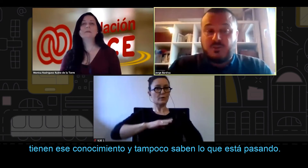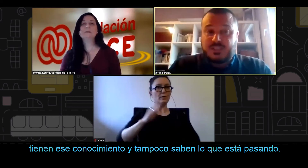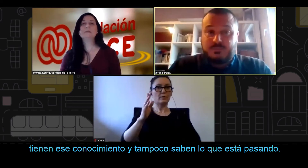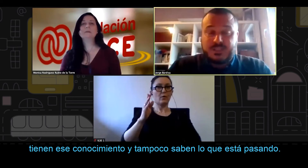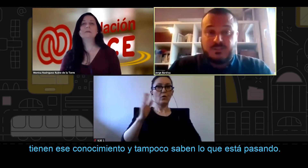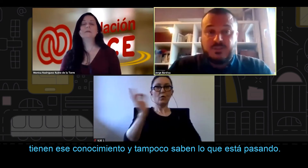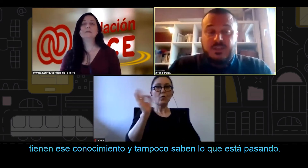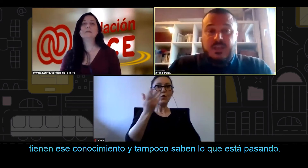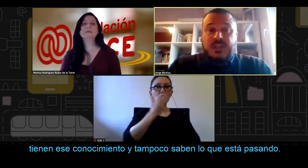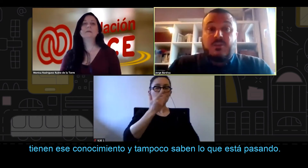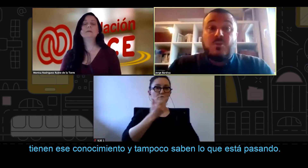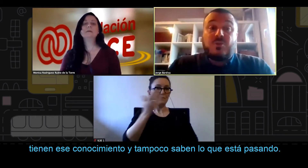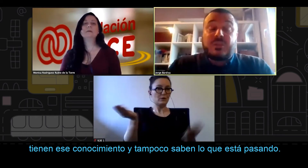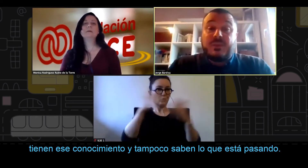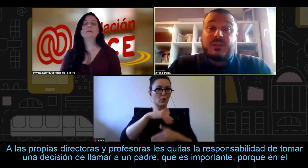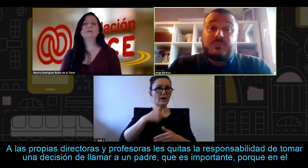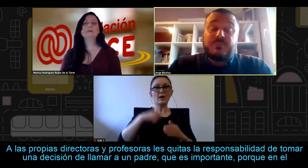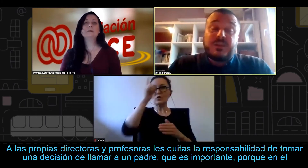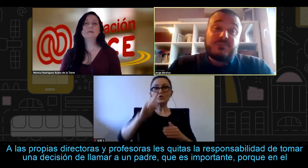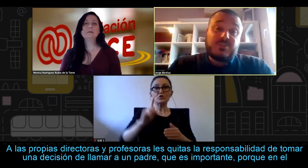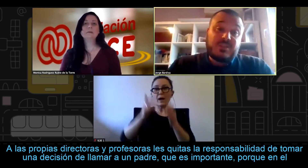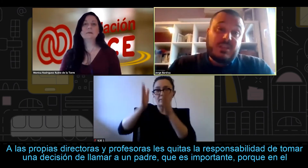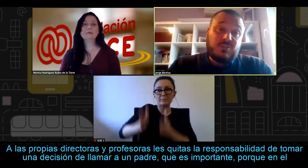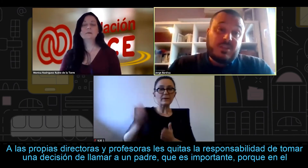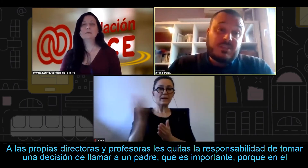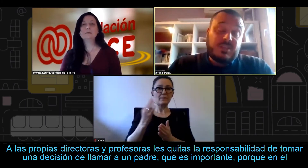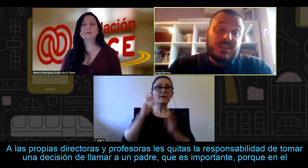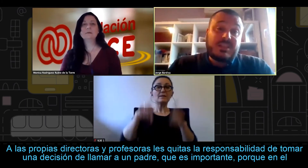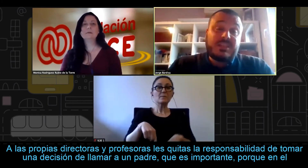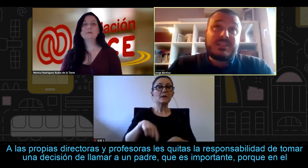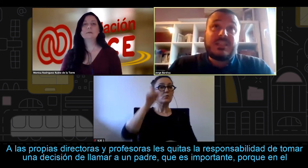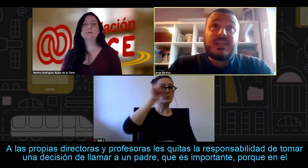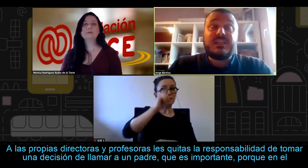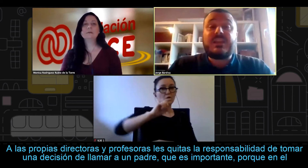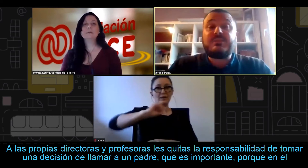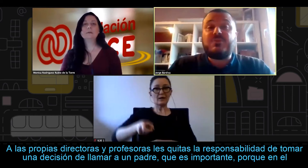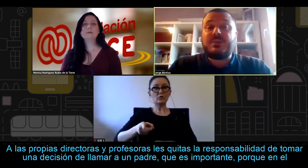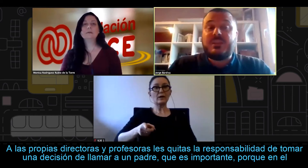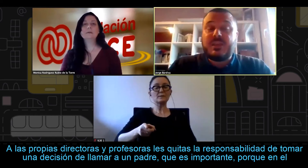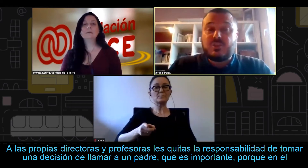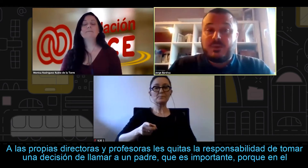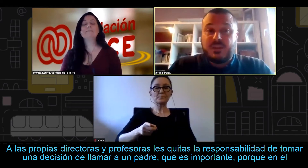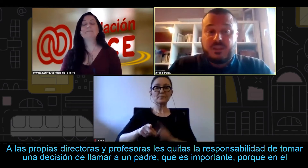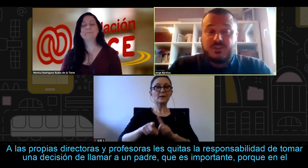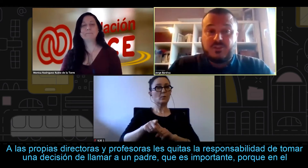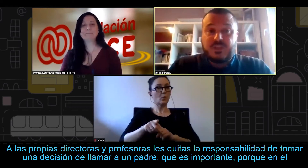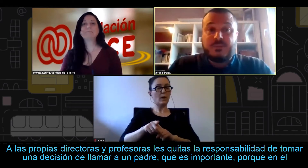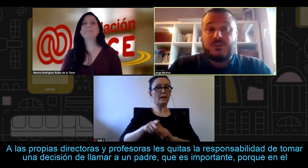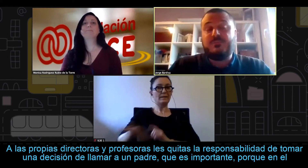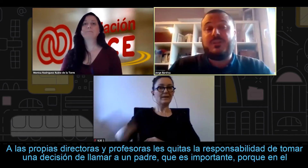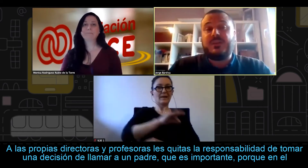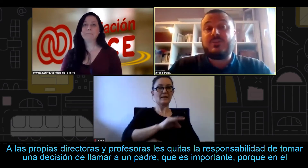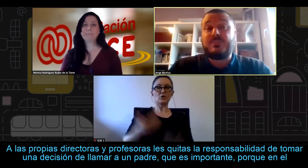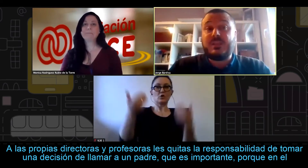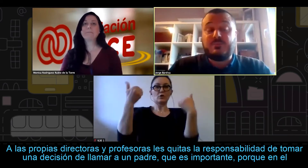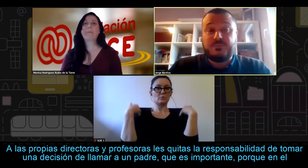saben lo que está pasando. Luego, también a las propias profesoras y directoras, lo que les haces es quitarles la responsabilidad de tomar una decisión de llamar a un